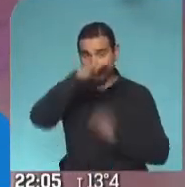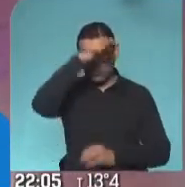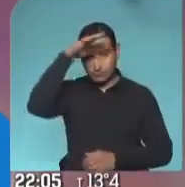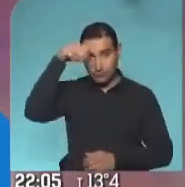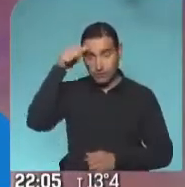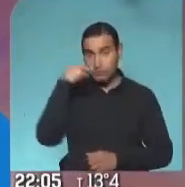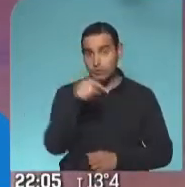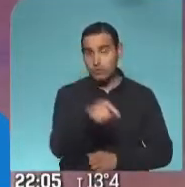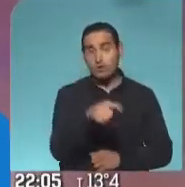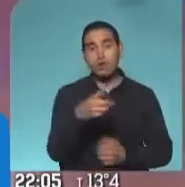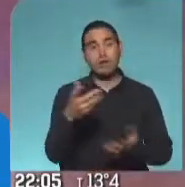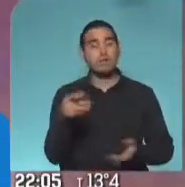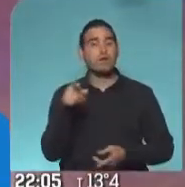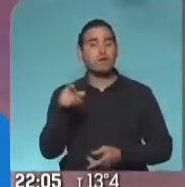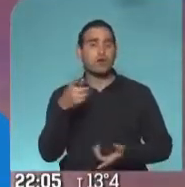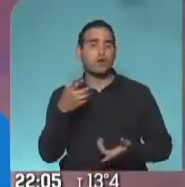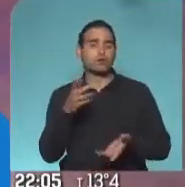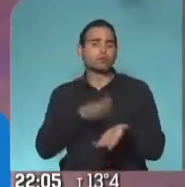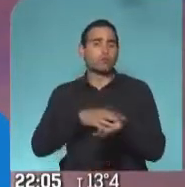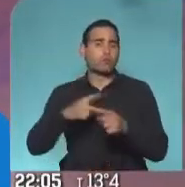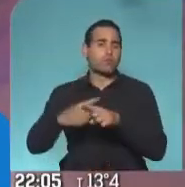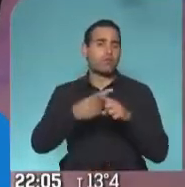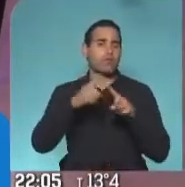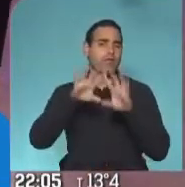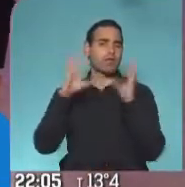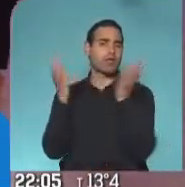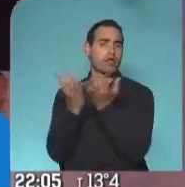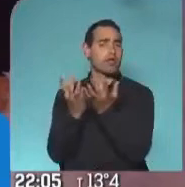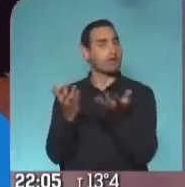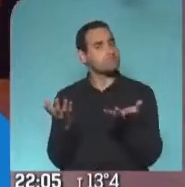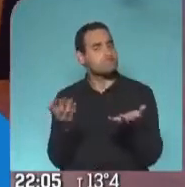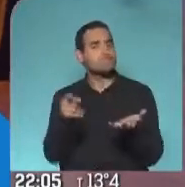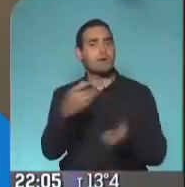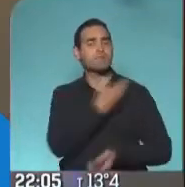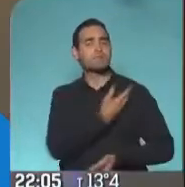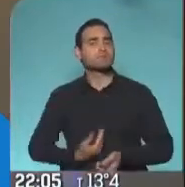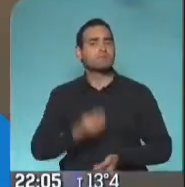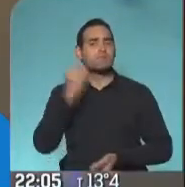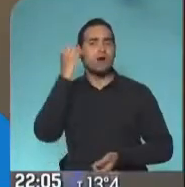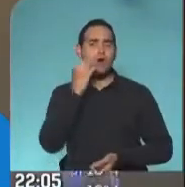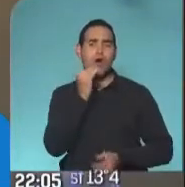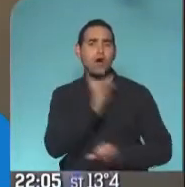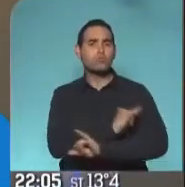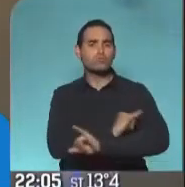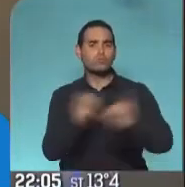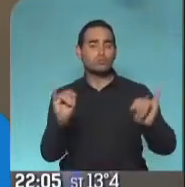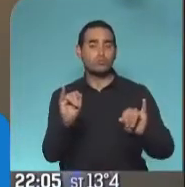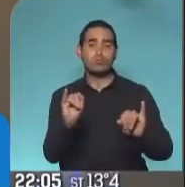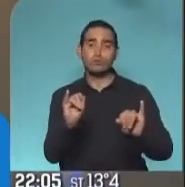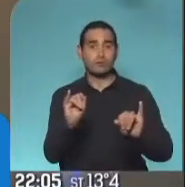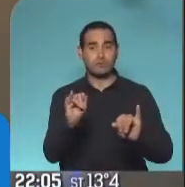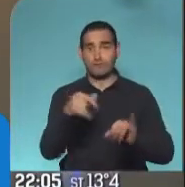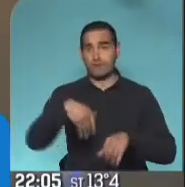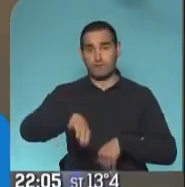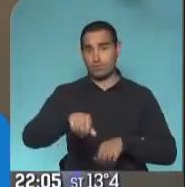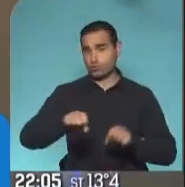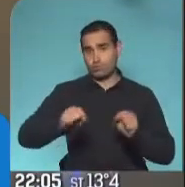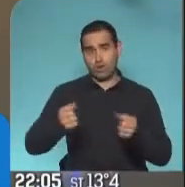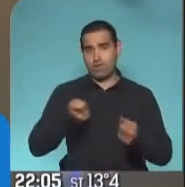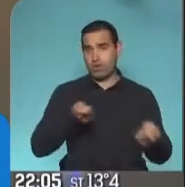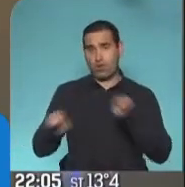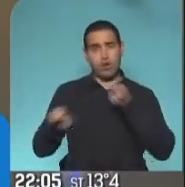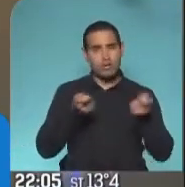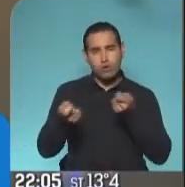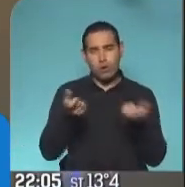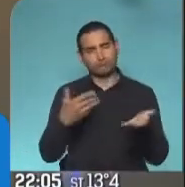brasilera, en términos de política internacional, porque efectivamente el presidente Macron anunció hoy que suspendía las negociaciones o